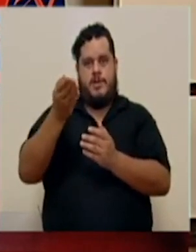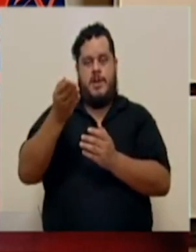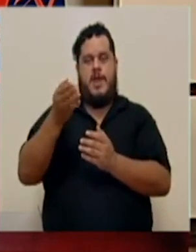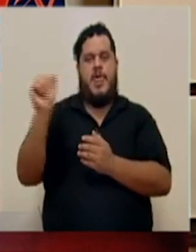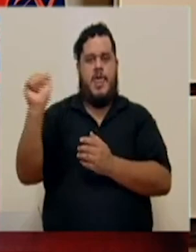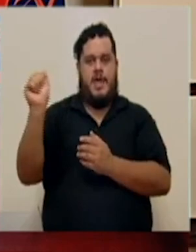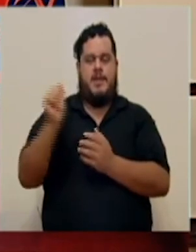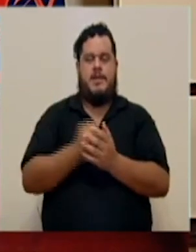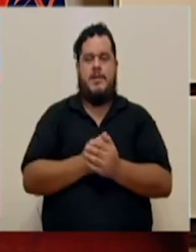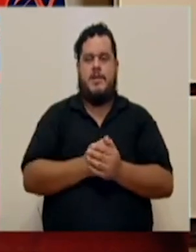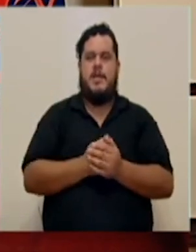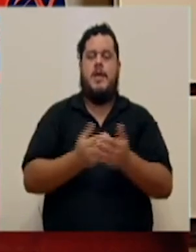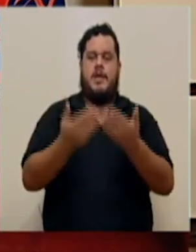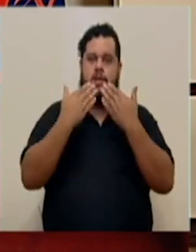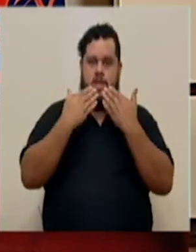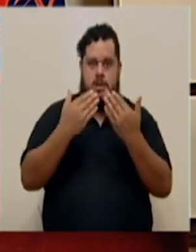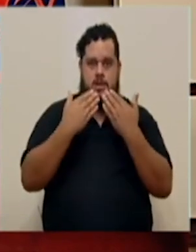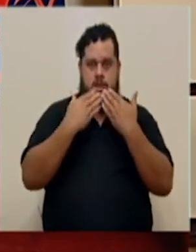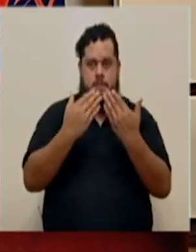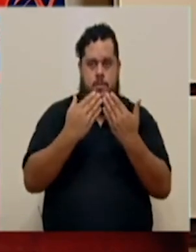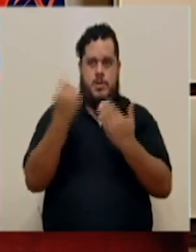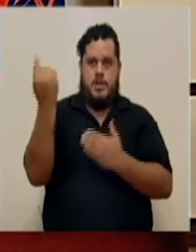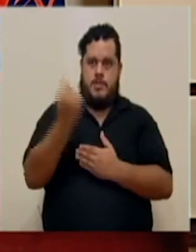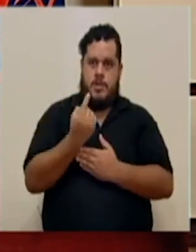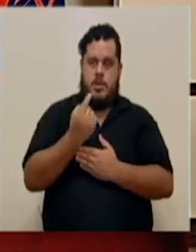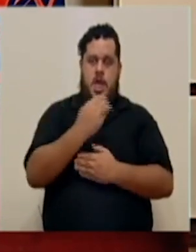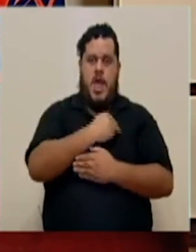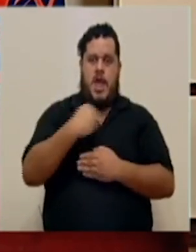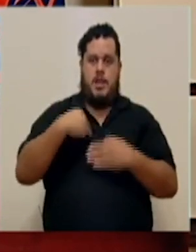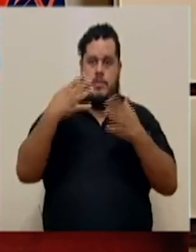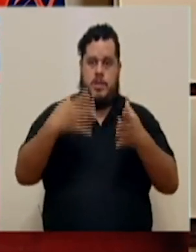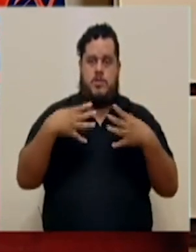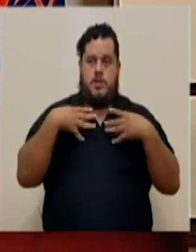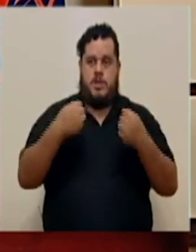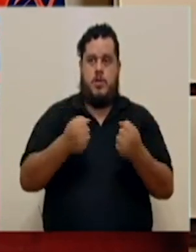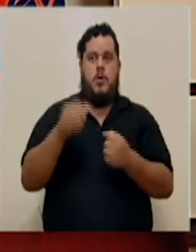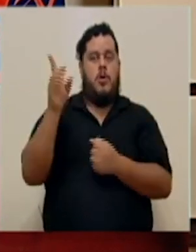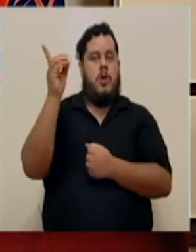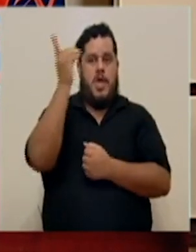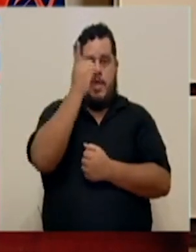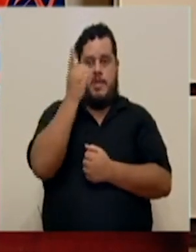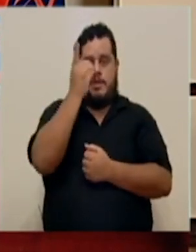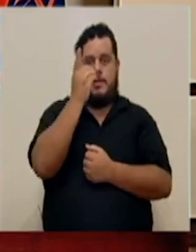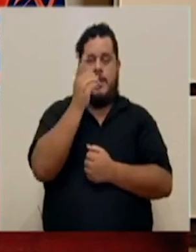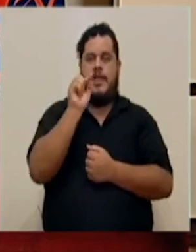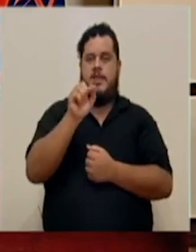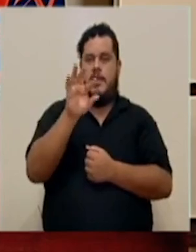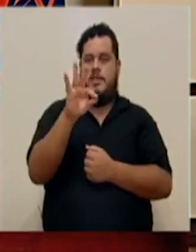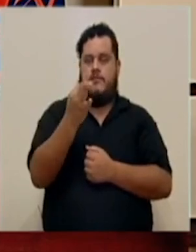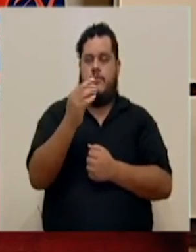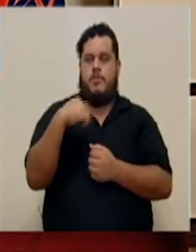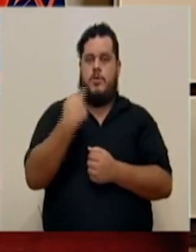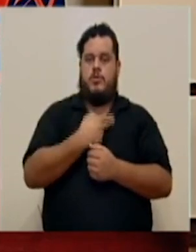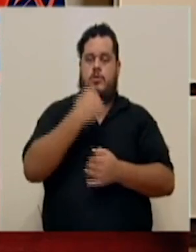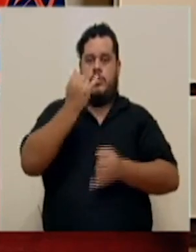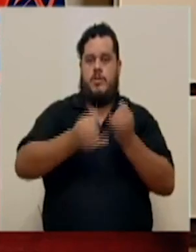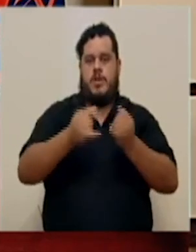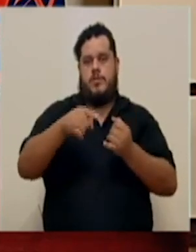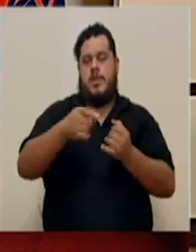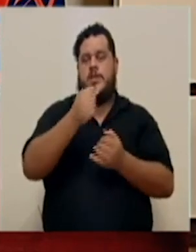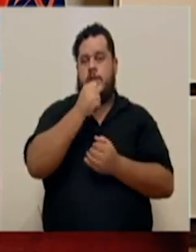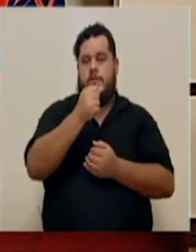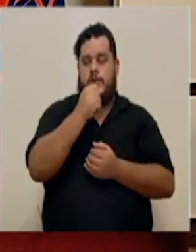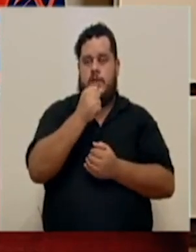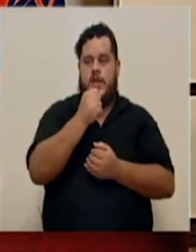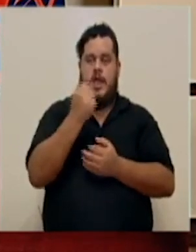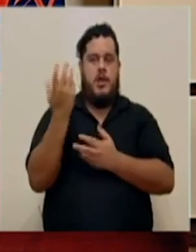inclinada, alertas. Le agradecemos la presencia al ministro de salud del doctor Daniel Salas. De esta forma damos por concluida esta conferencia